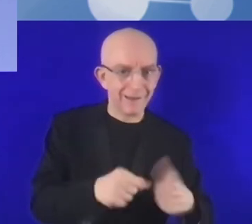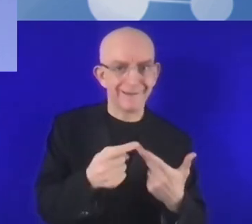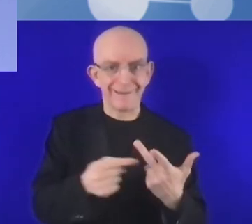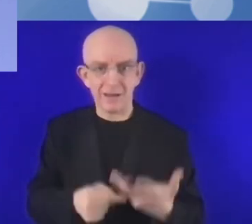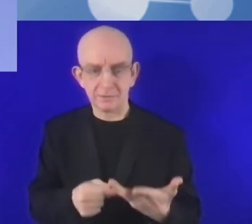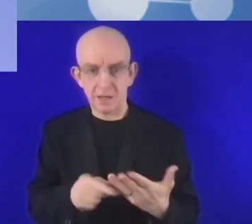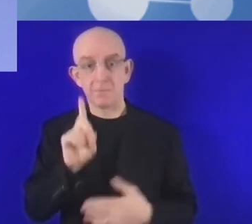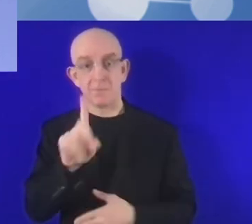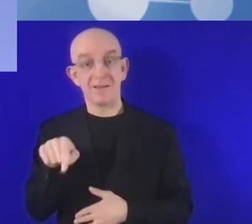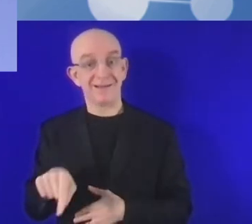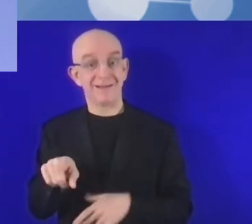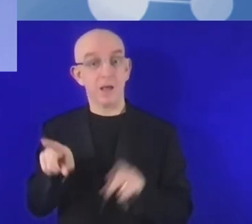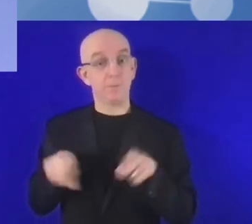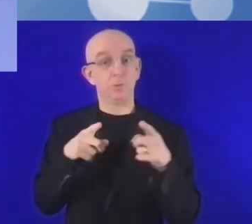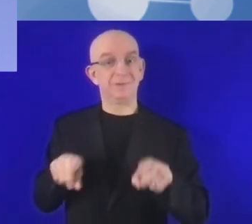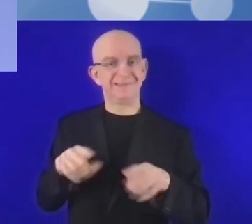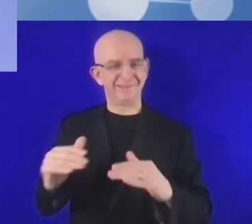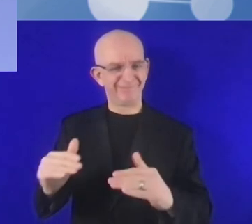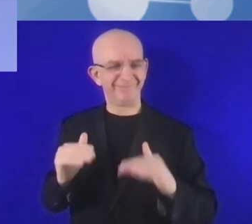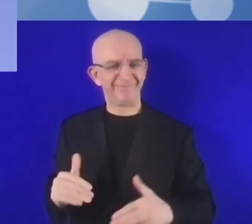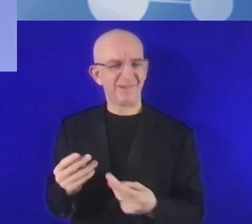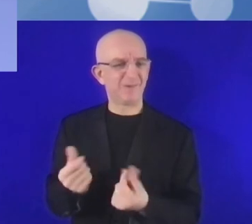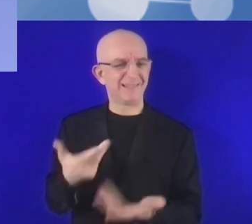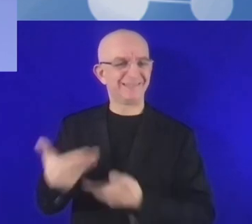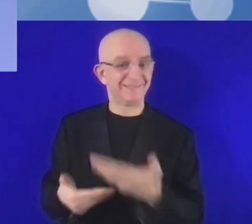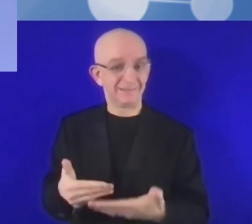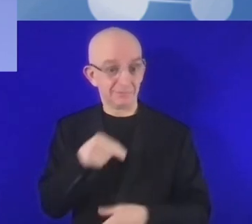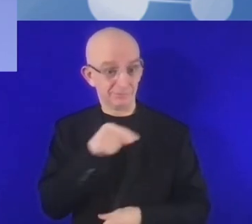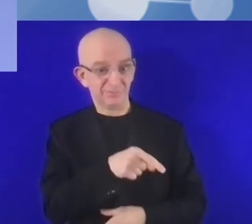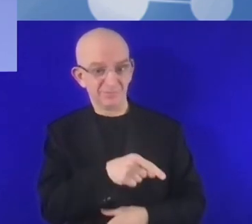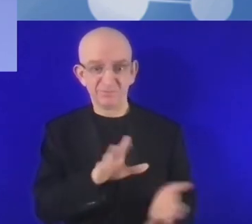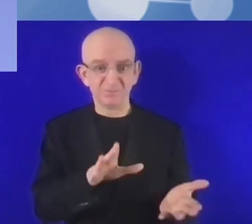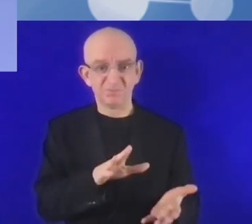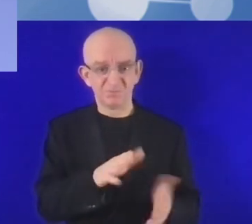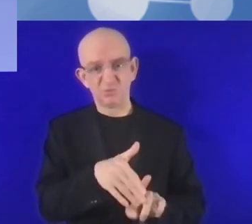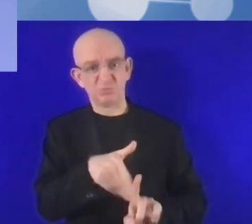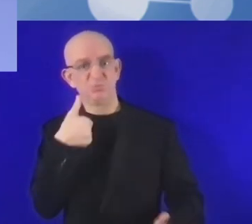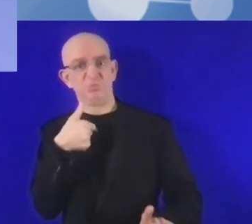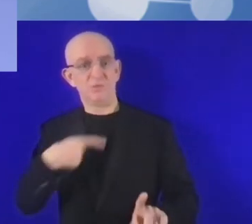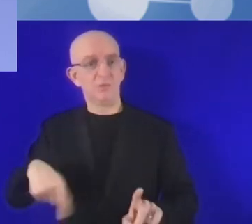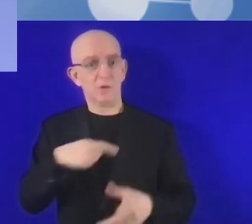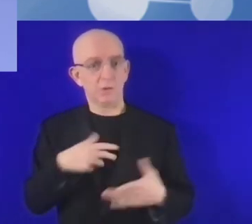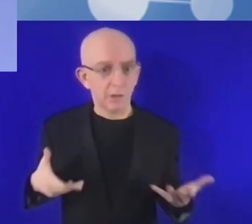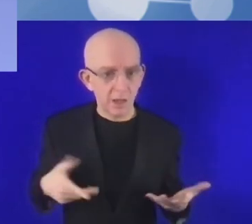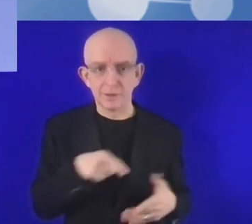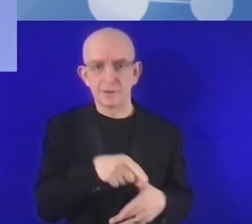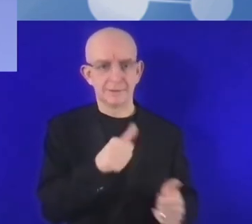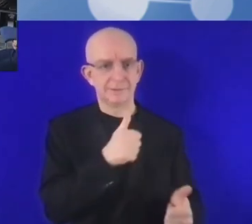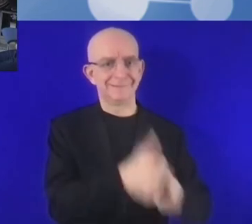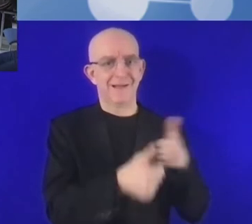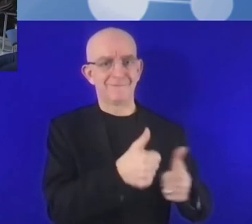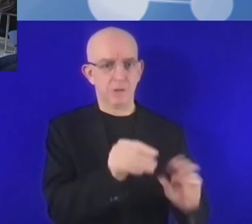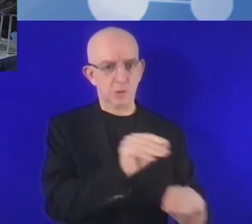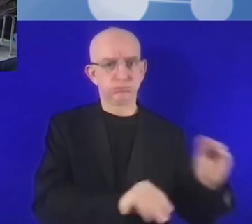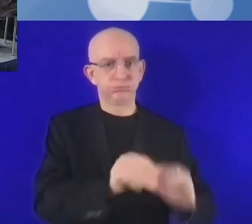Las máquinas son capaces de subsistir sin nosotros. Así que si vemos que nosotros